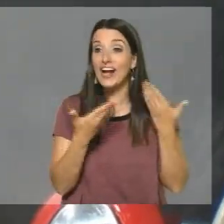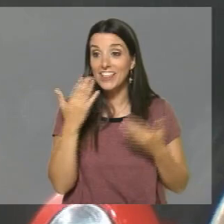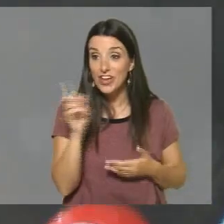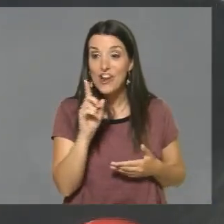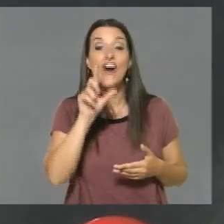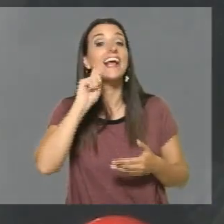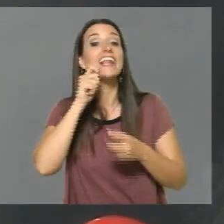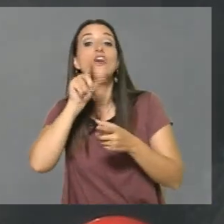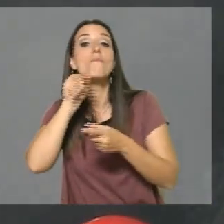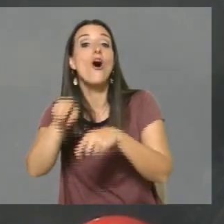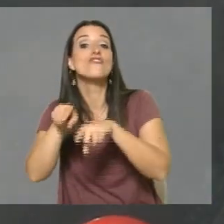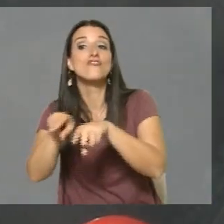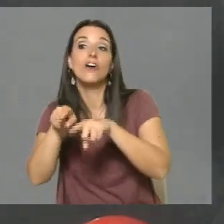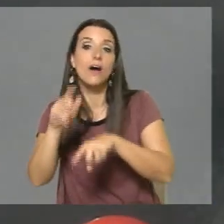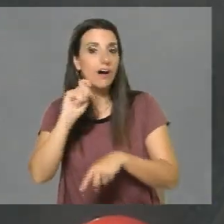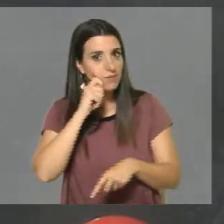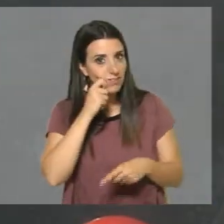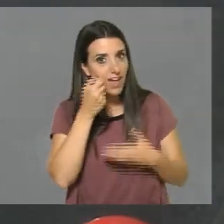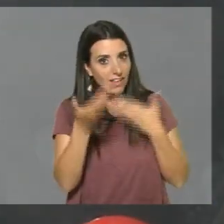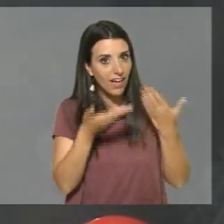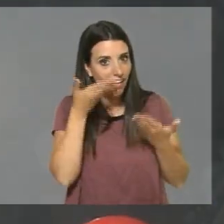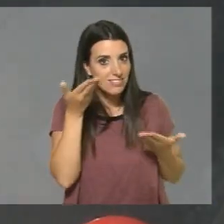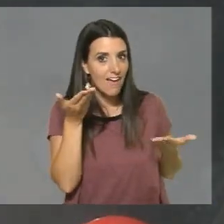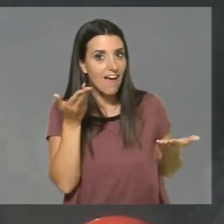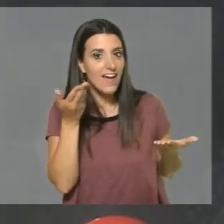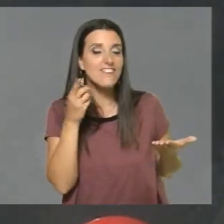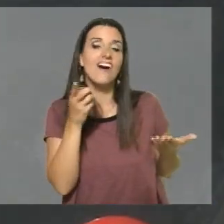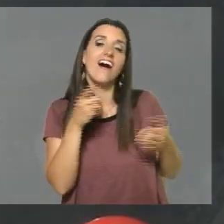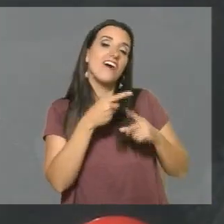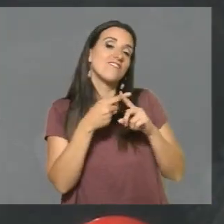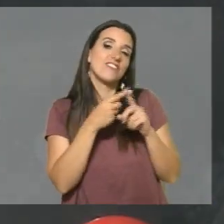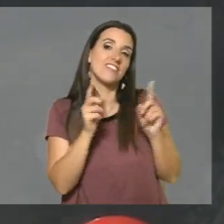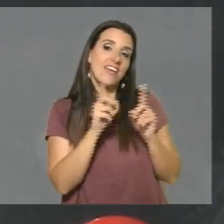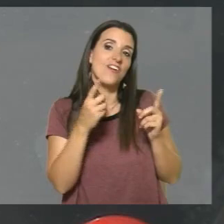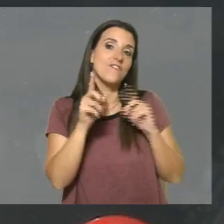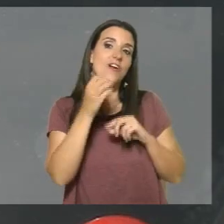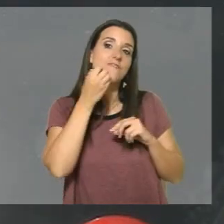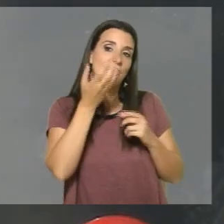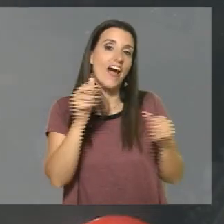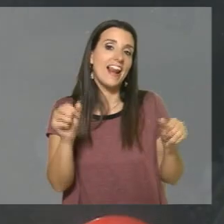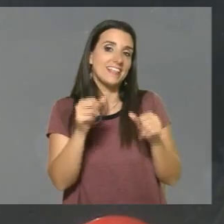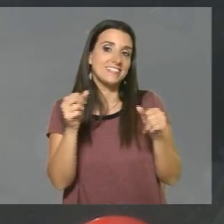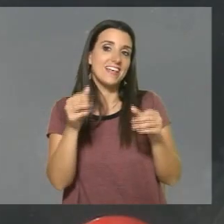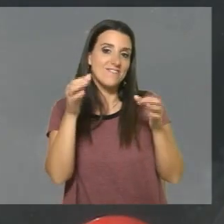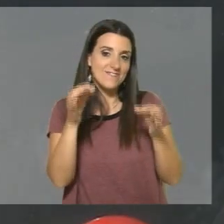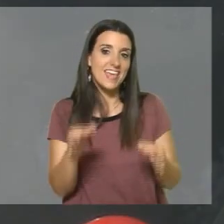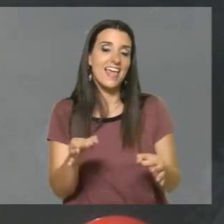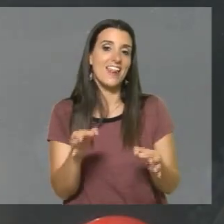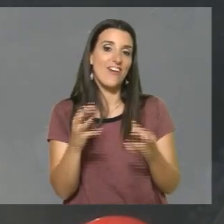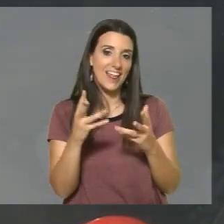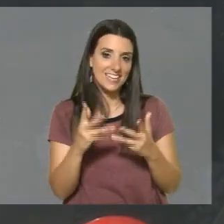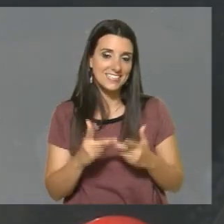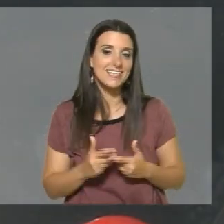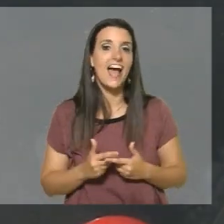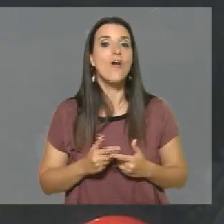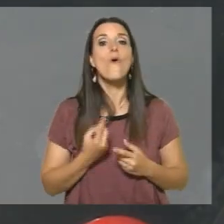No, pero bueno, me encantaría que cantes. No, pero ahora me parece que te mereces que te armemos. El viento, como